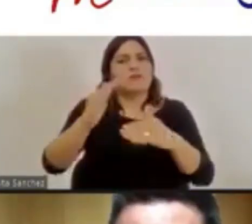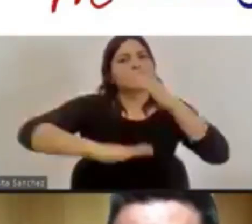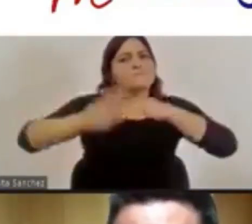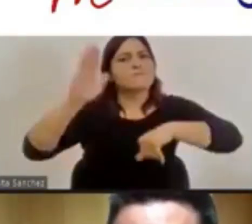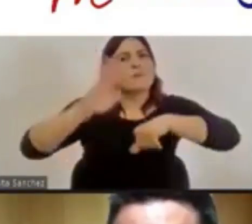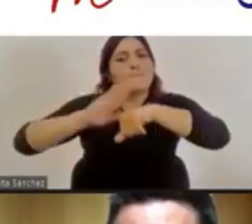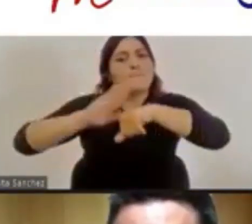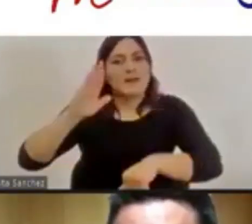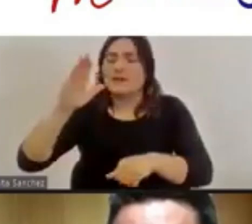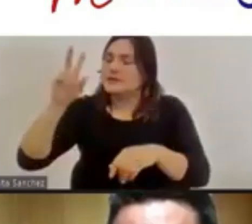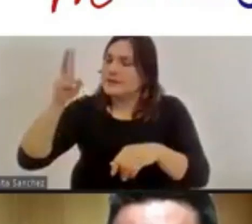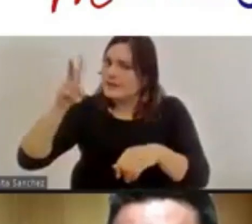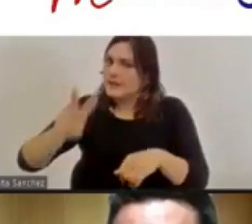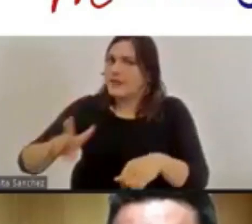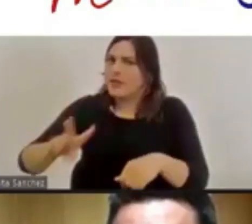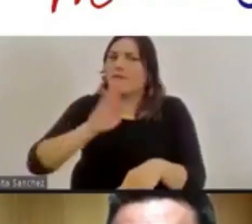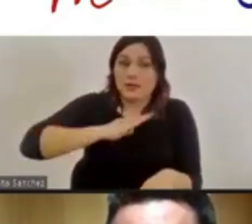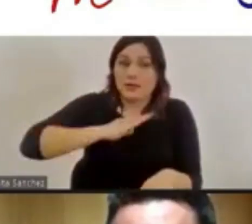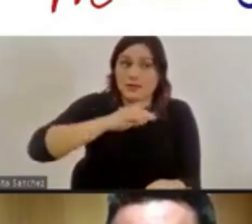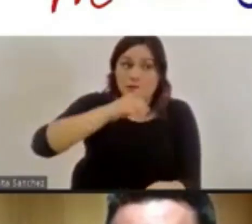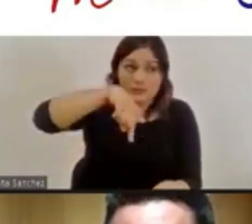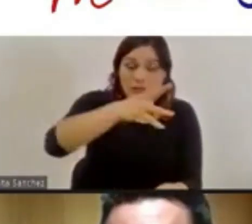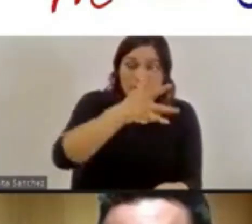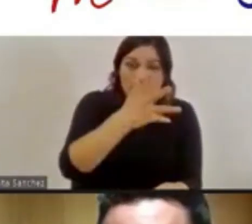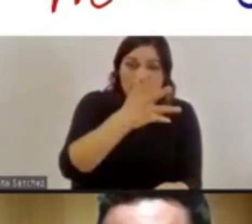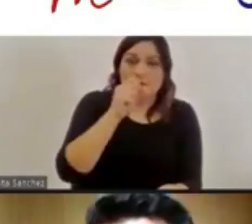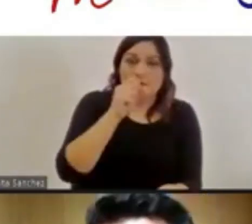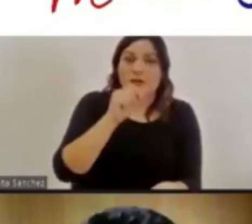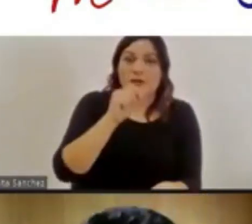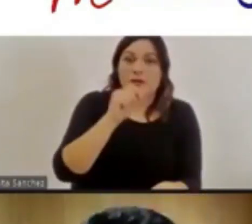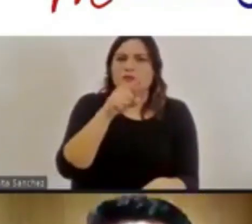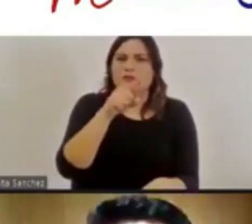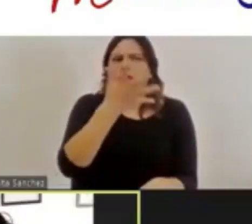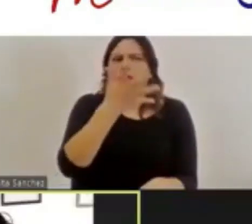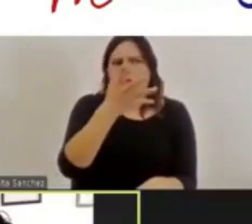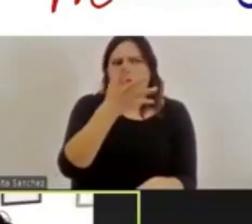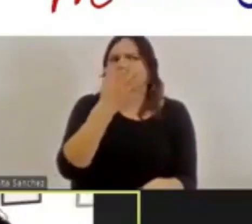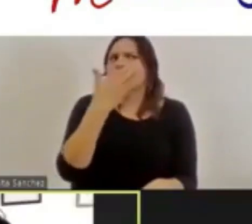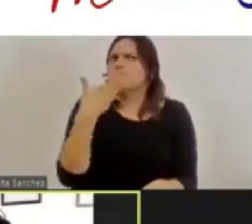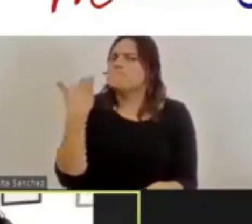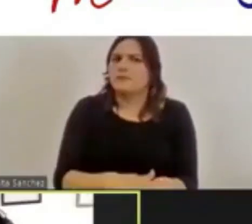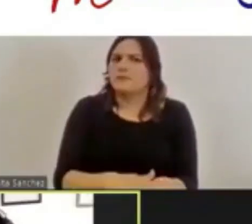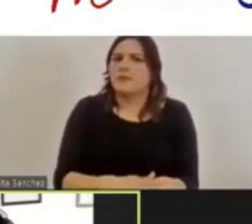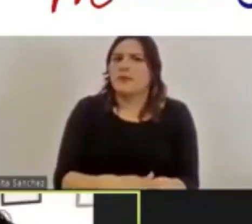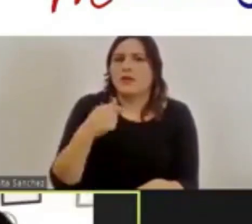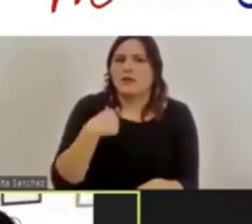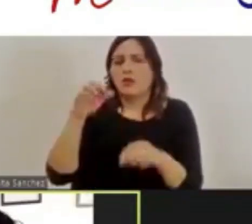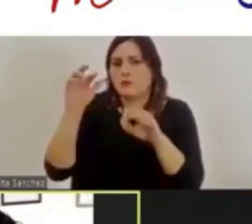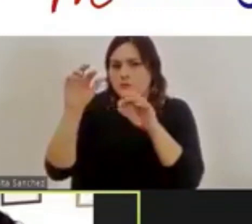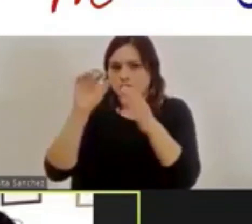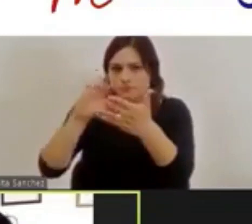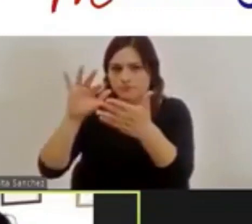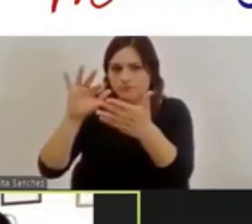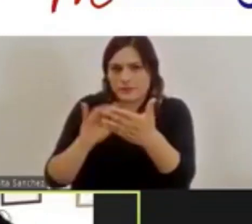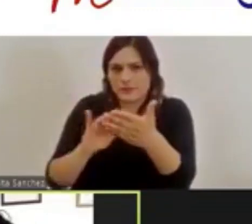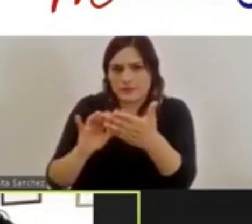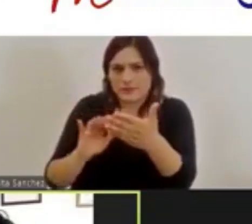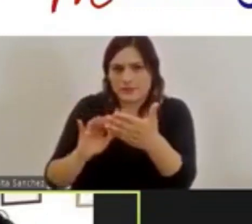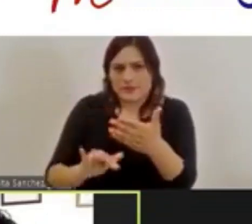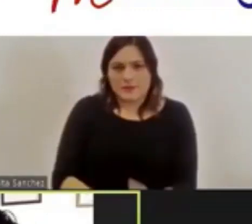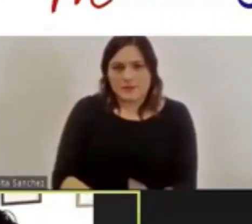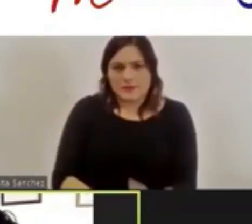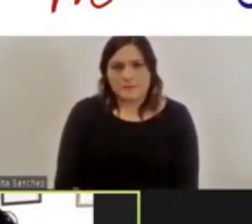por todo lo que están haciendo. Permíteme, te voy a leer algunos comentarios, pero no sé si te enojes, pero se podrá que le pasen